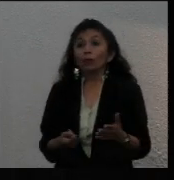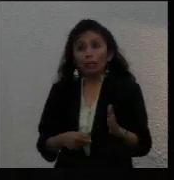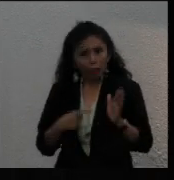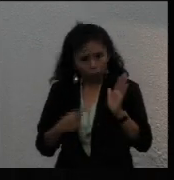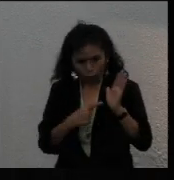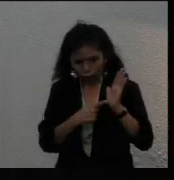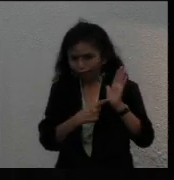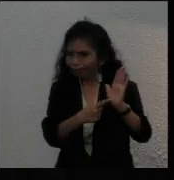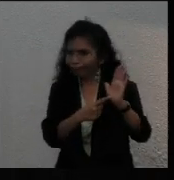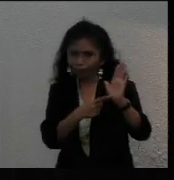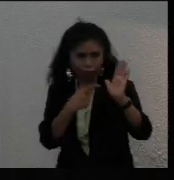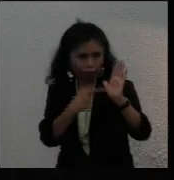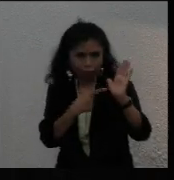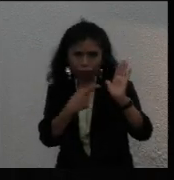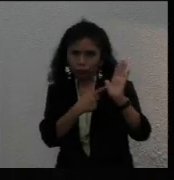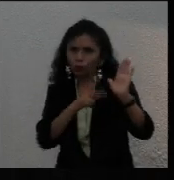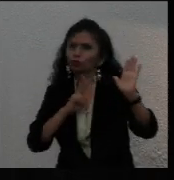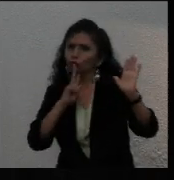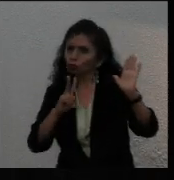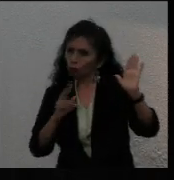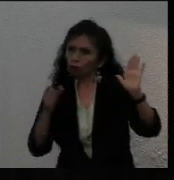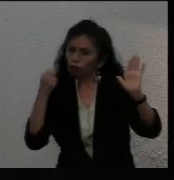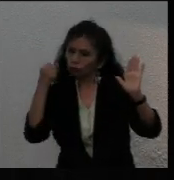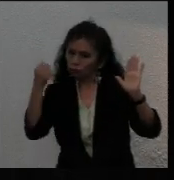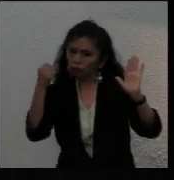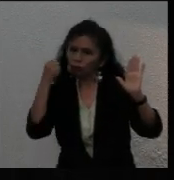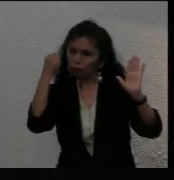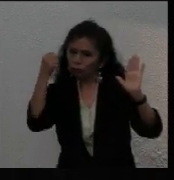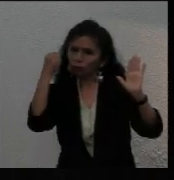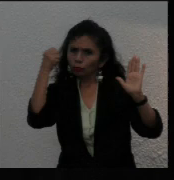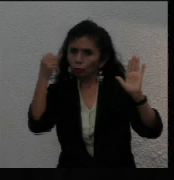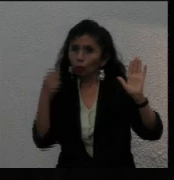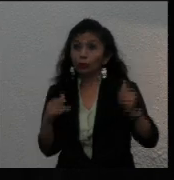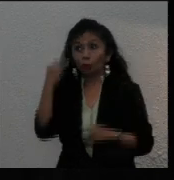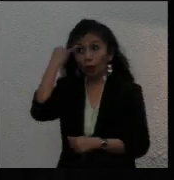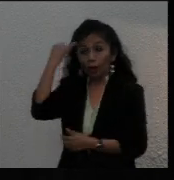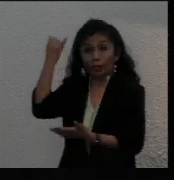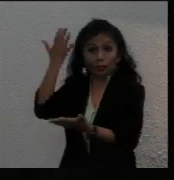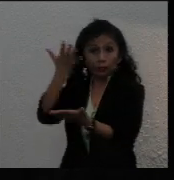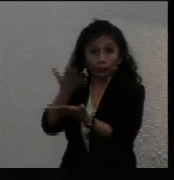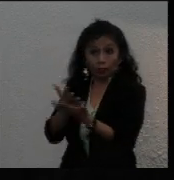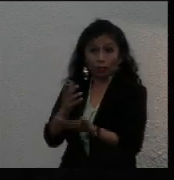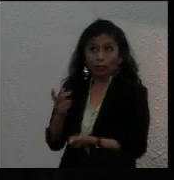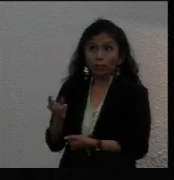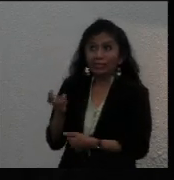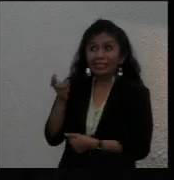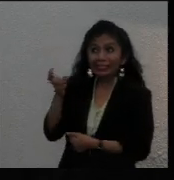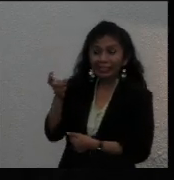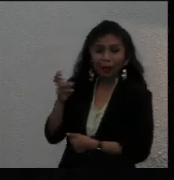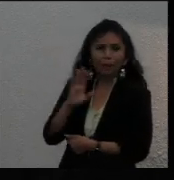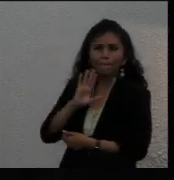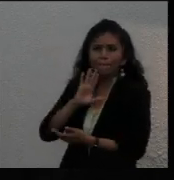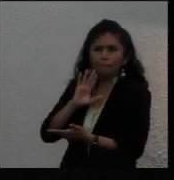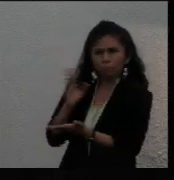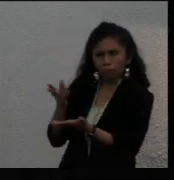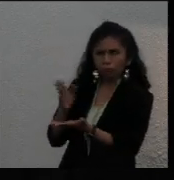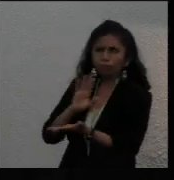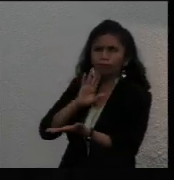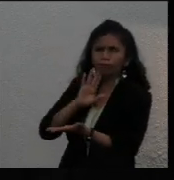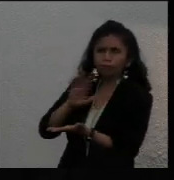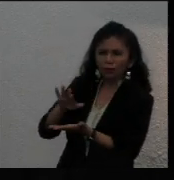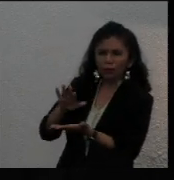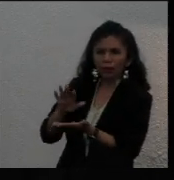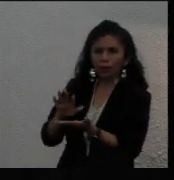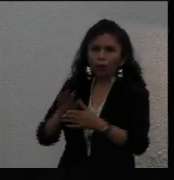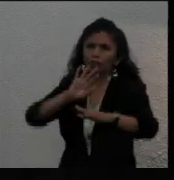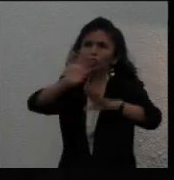señalaremos y levantaremos la voz con fundamento en todas aquellas propuestas e iniciativas que alteren, vulneren la tranquilidad de